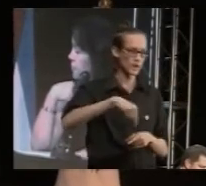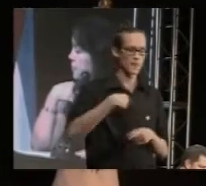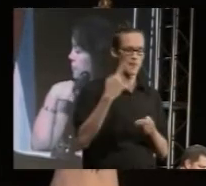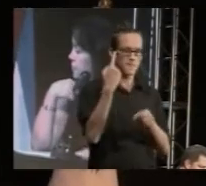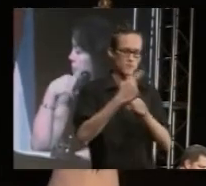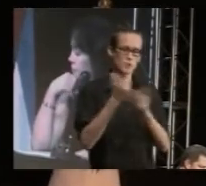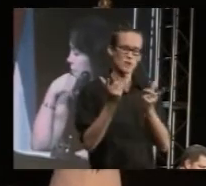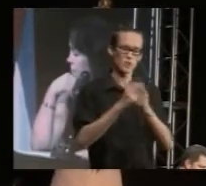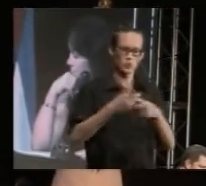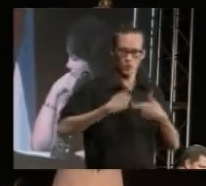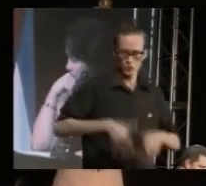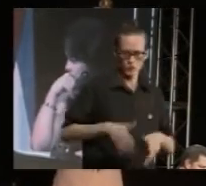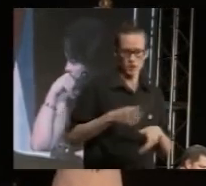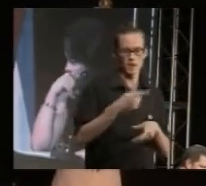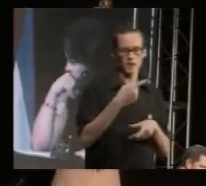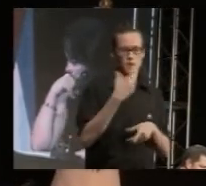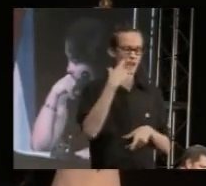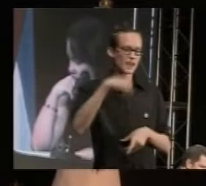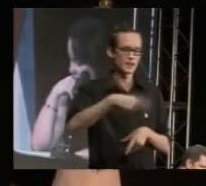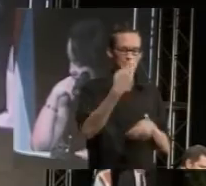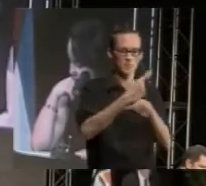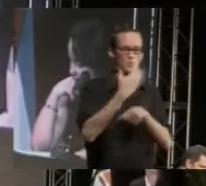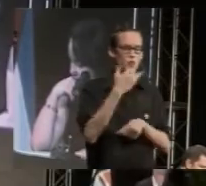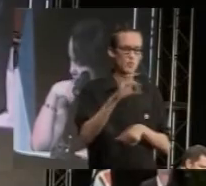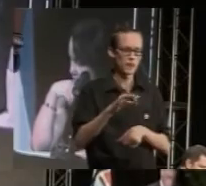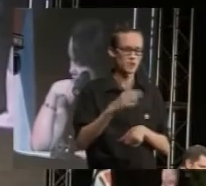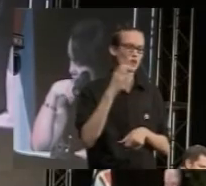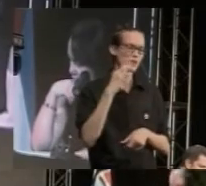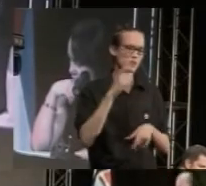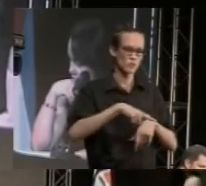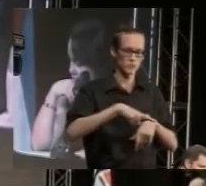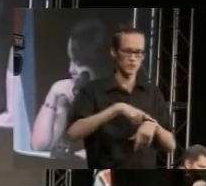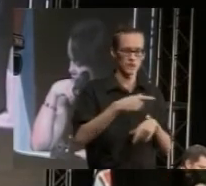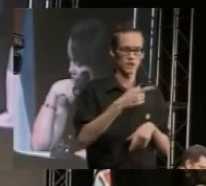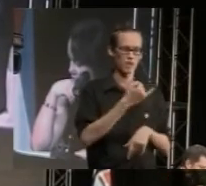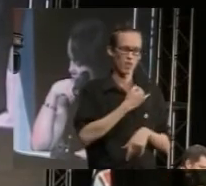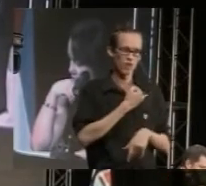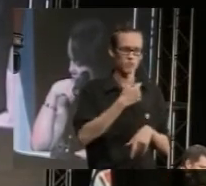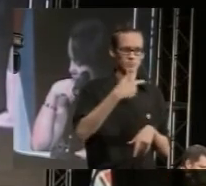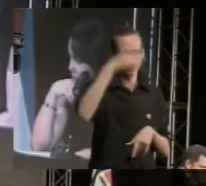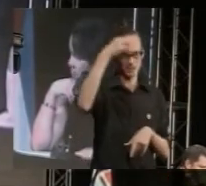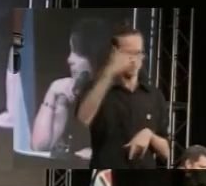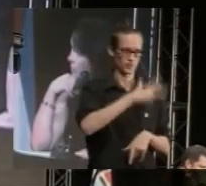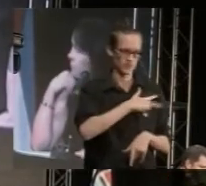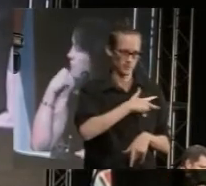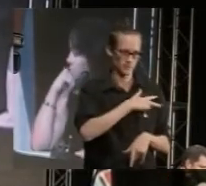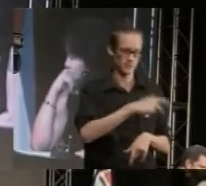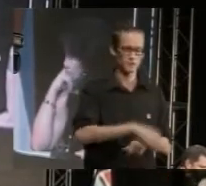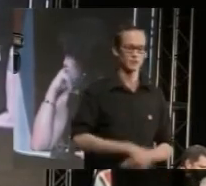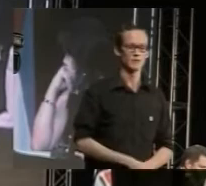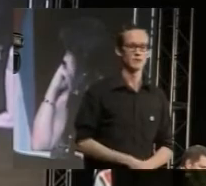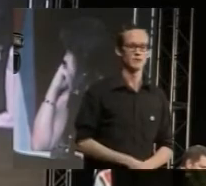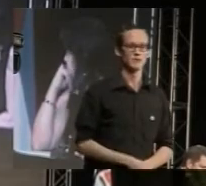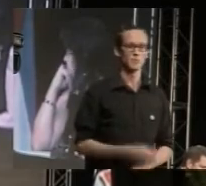para el día 1 de marzo del año en curso, a las 19 horas en el Teatro Municipal 3 de febrero, a fin de